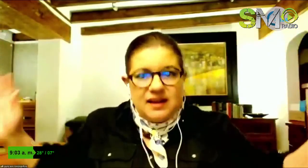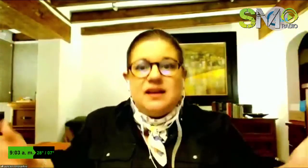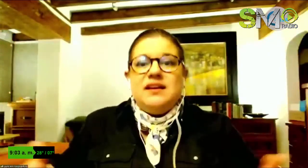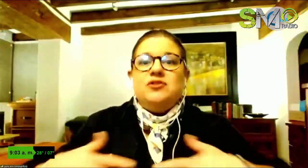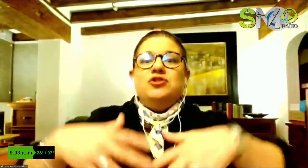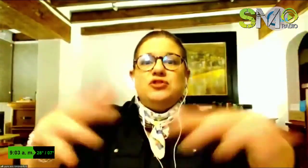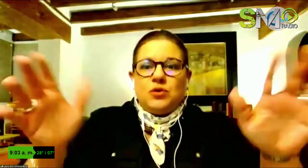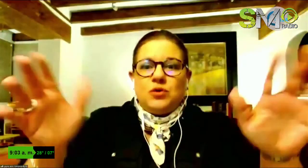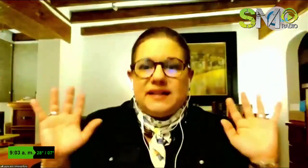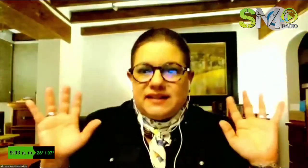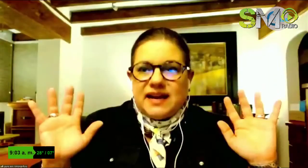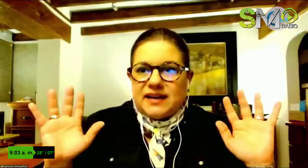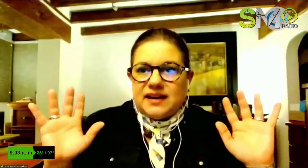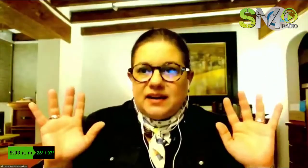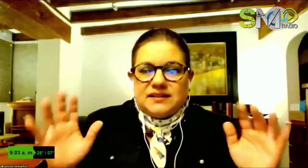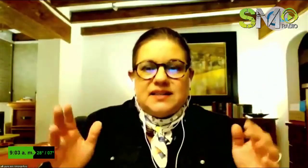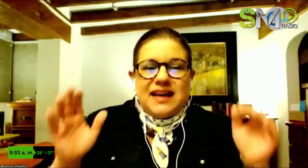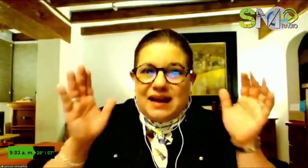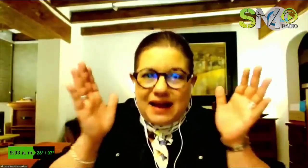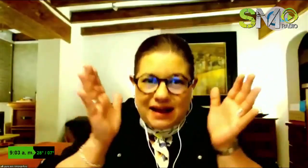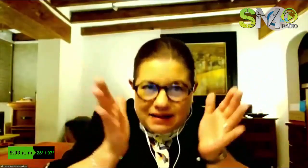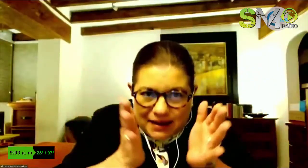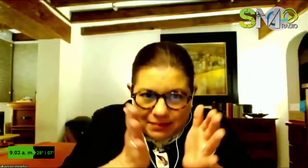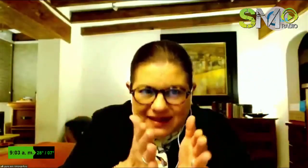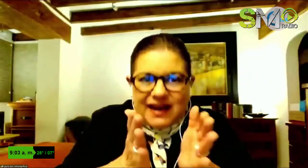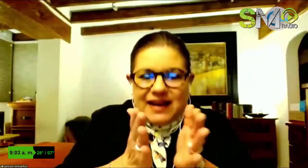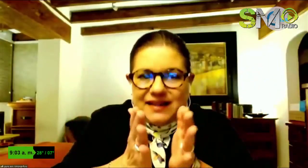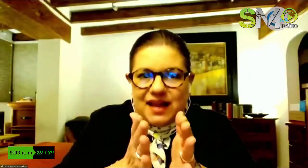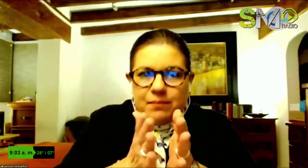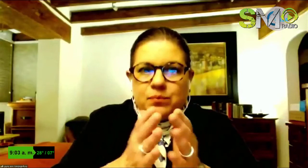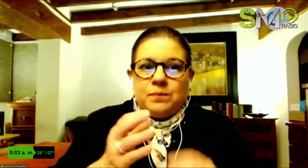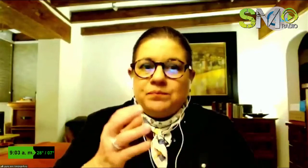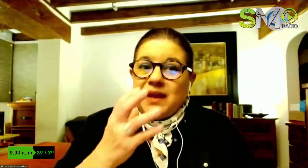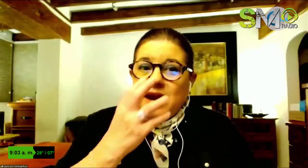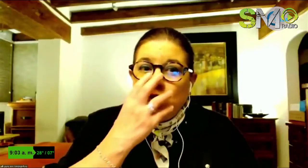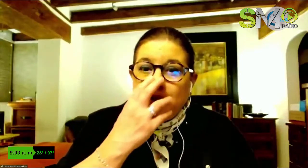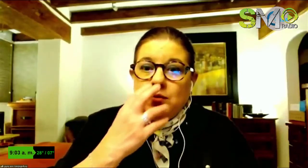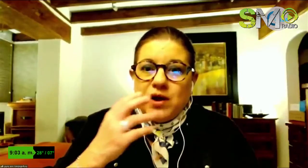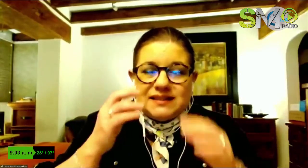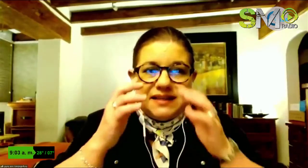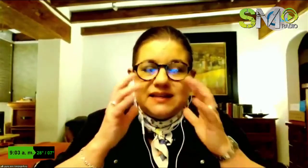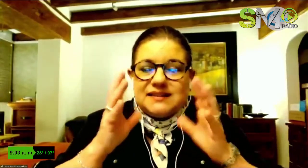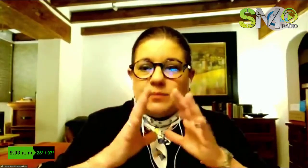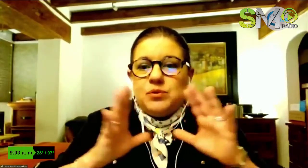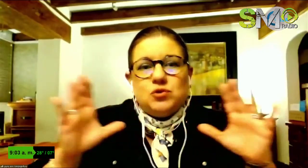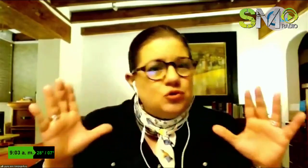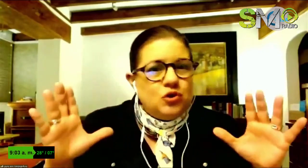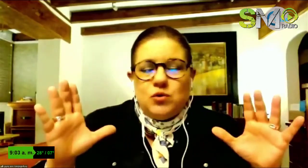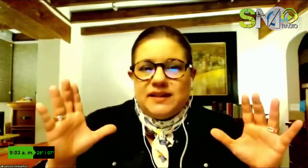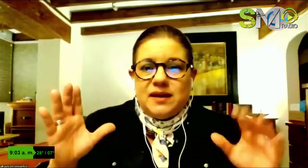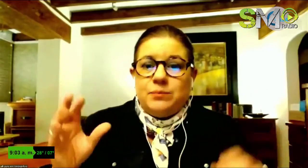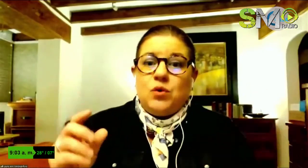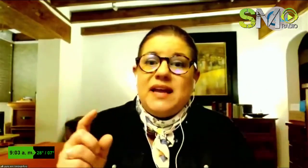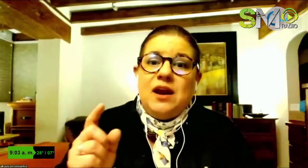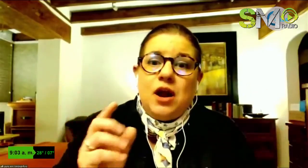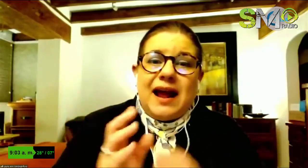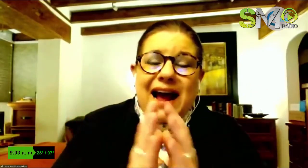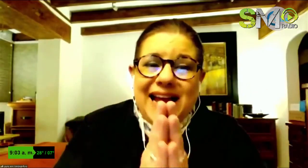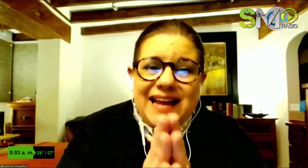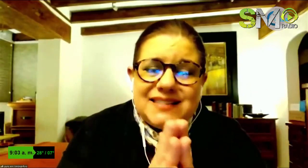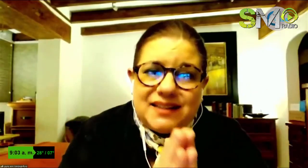ventile y entonces volver a entrar, ¿sí? Limitar el tiempo. El cubrebocas tiene que estar puesto todo el tiempo,